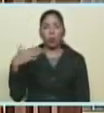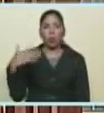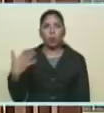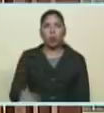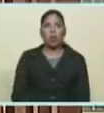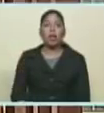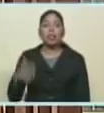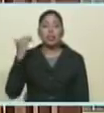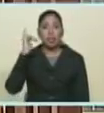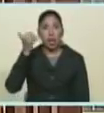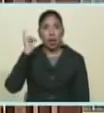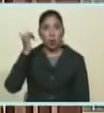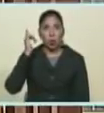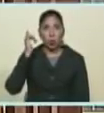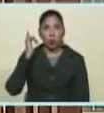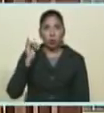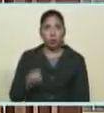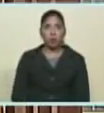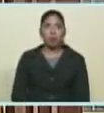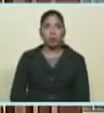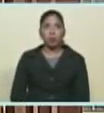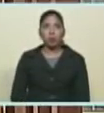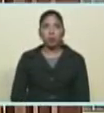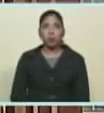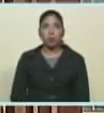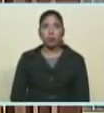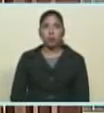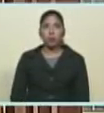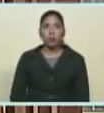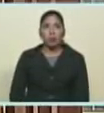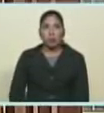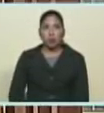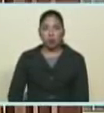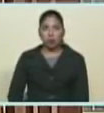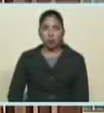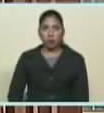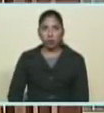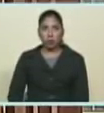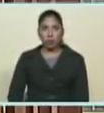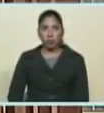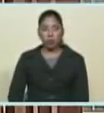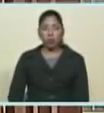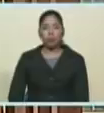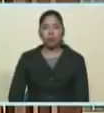Yaracuy. La tierra de la madre reina, reina madre María Leonza.